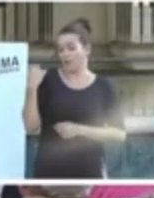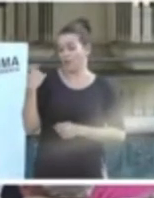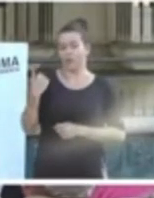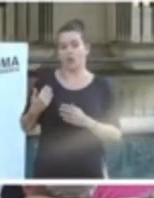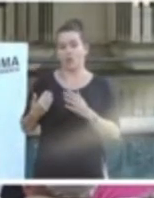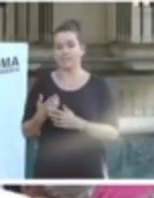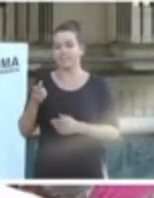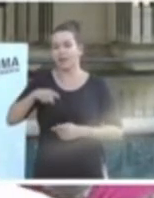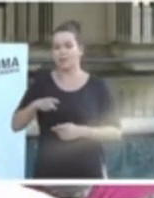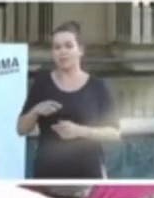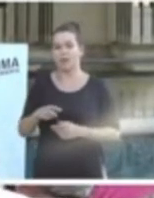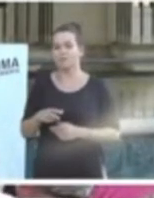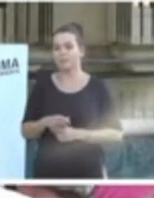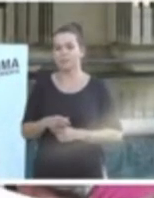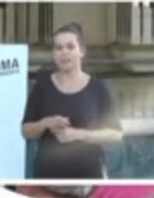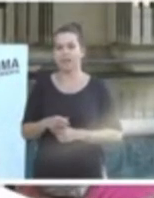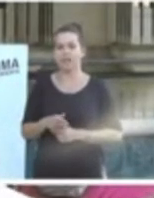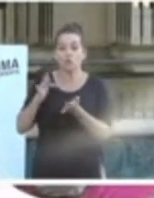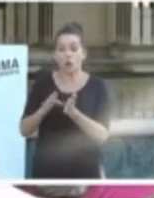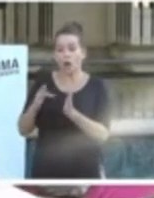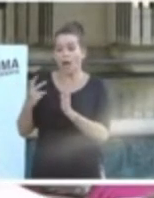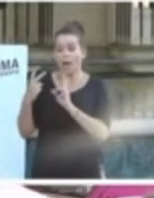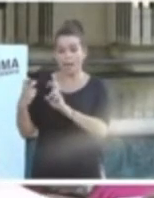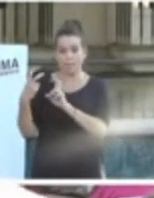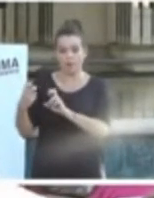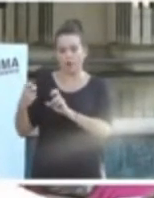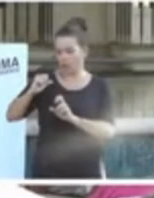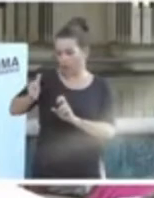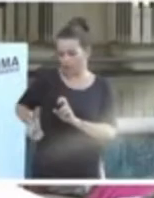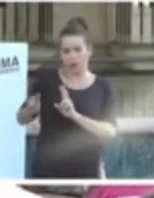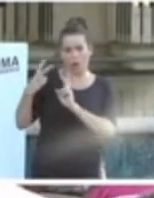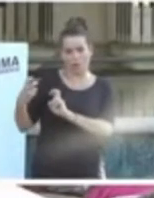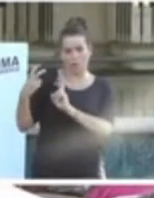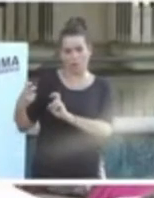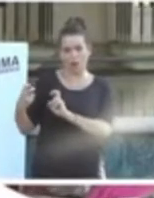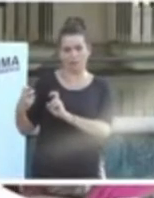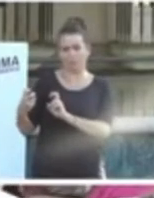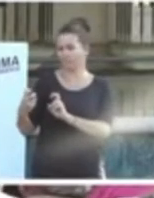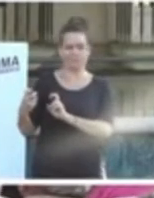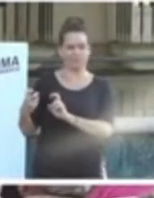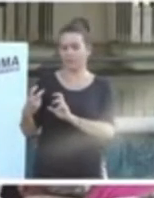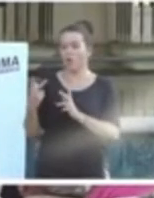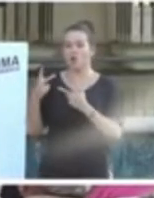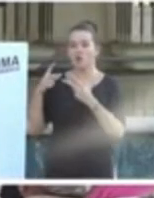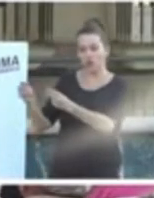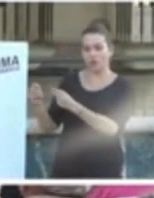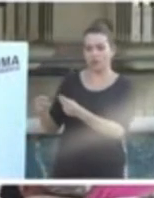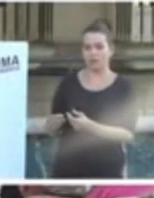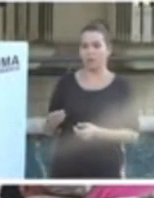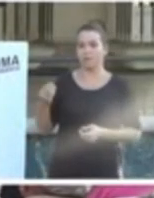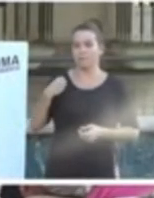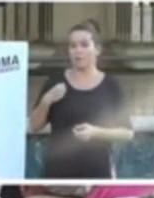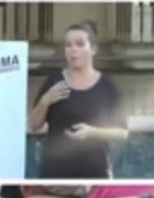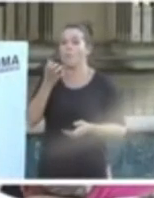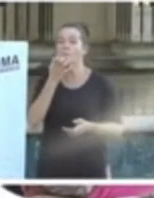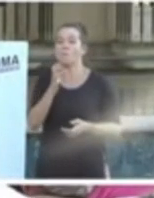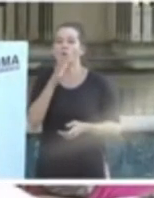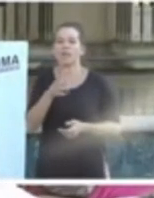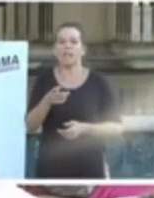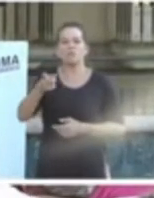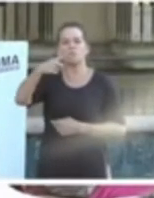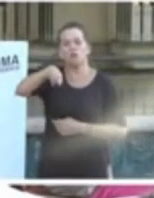a las grandes fortunas porque como piensa nadie que se pueden mantener cuatro millones de empleos